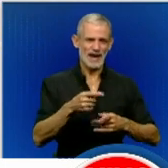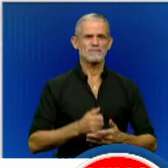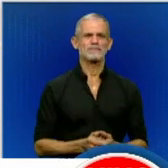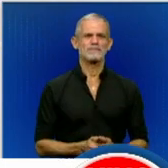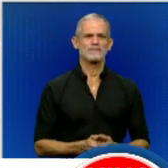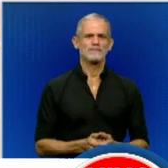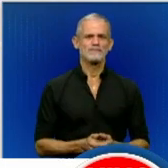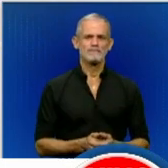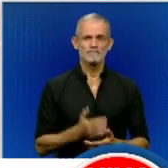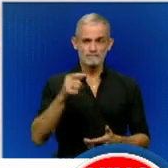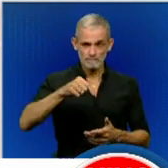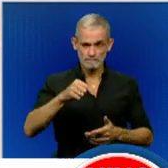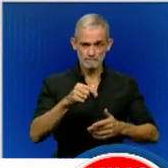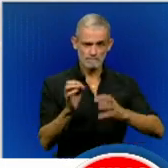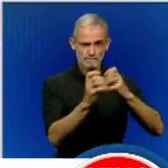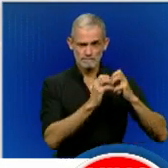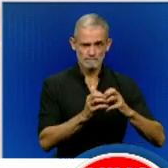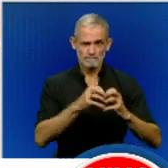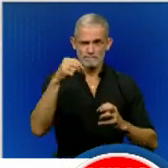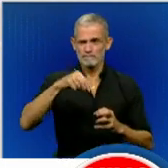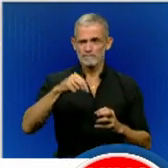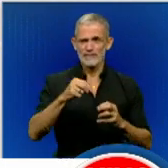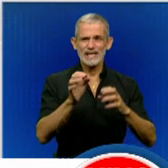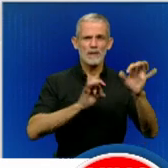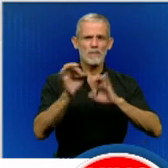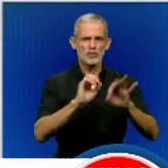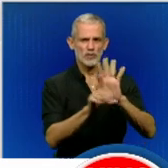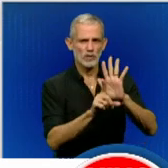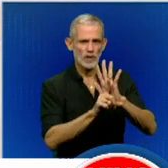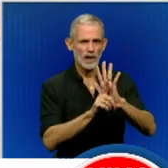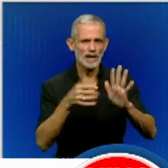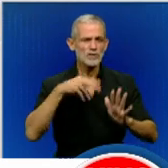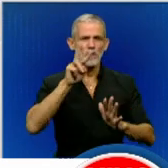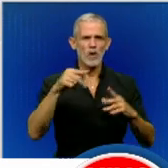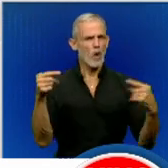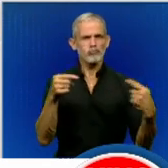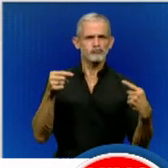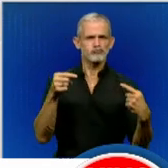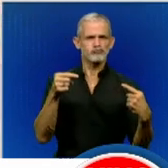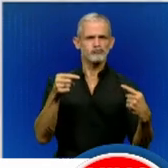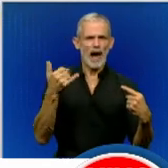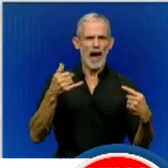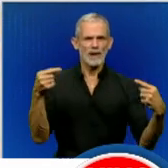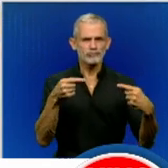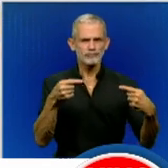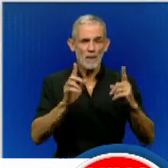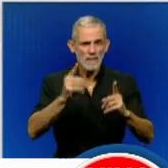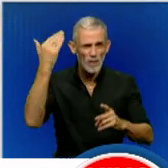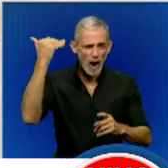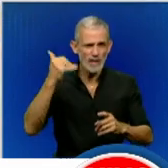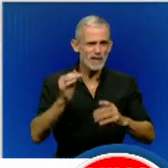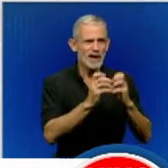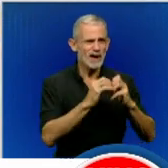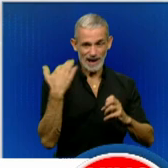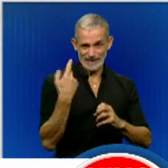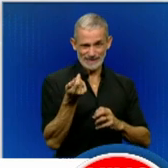en el tratamiento de este proyecto que también me dio una contradicción lo mismo que sucedió que no tratamos